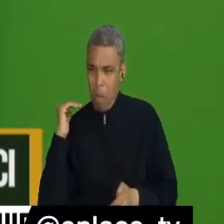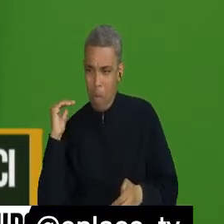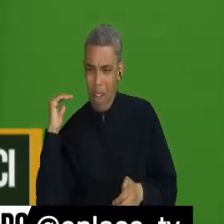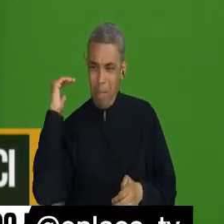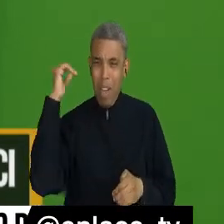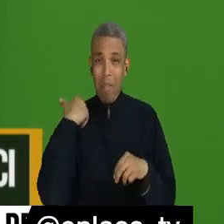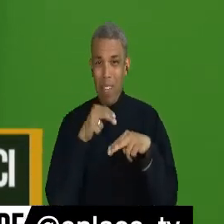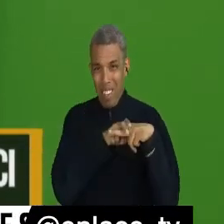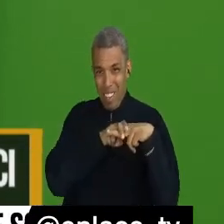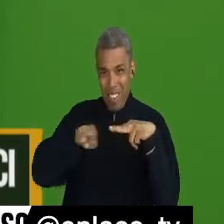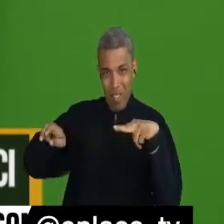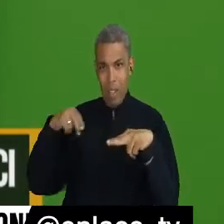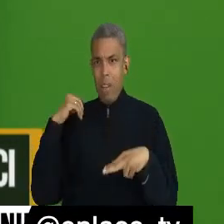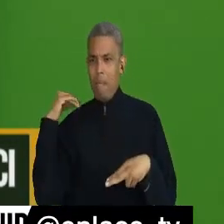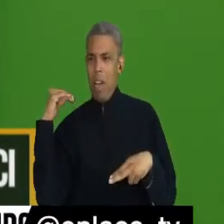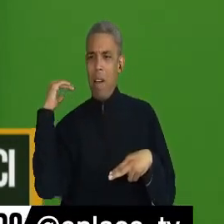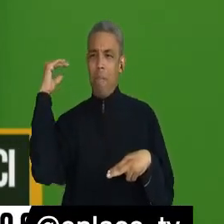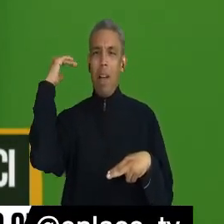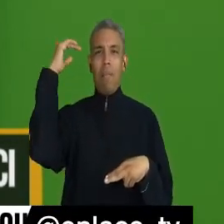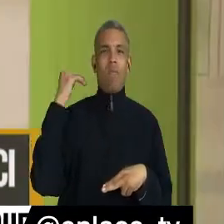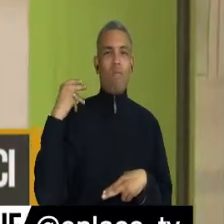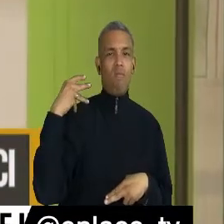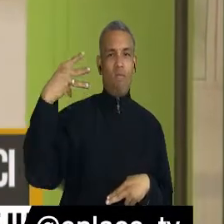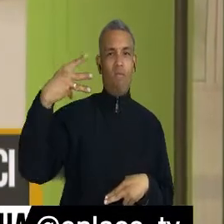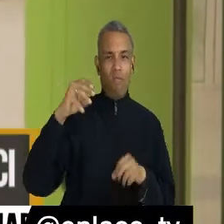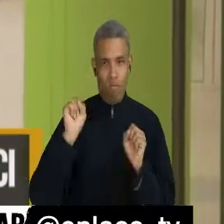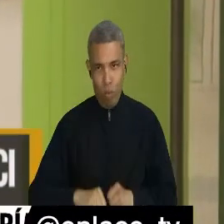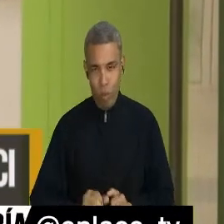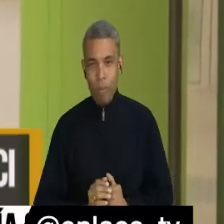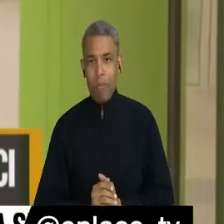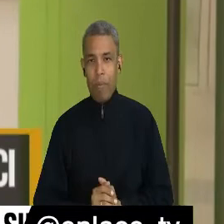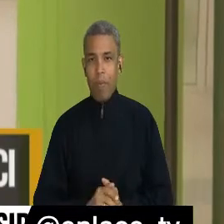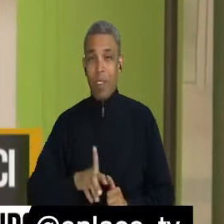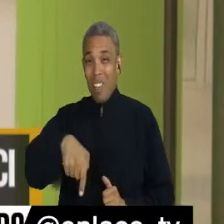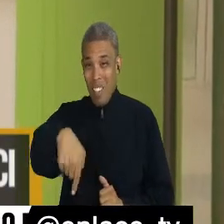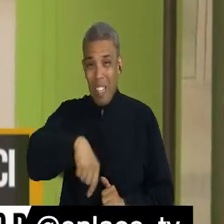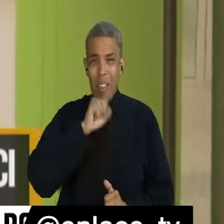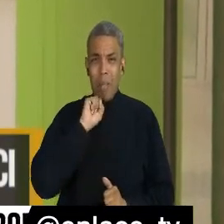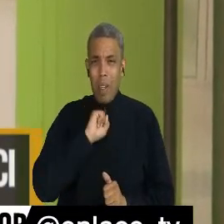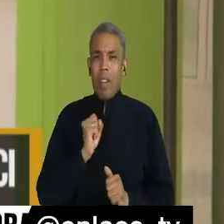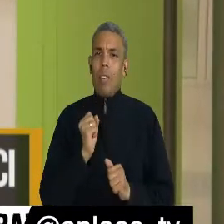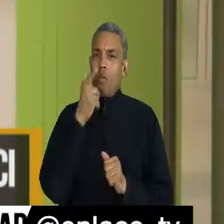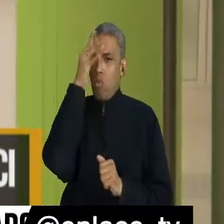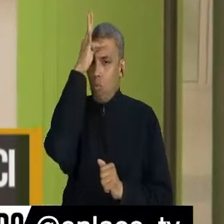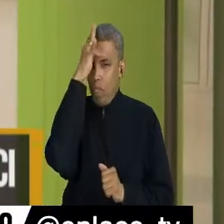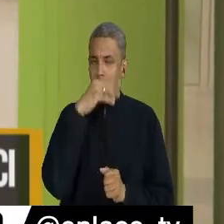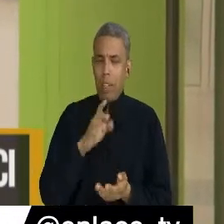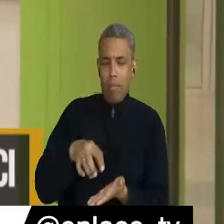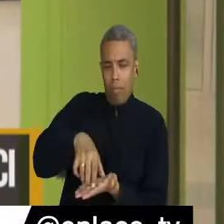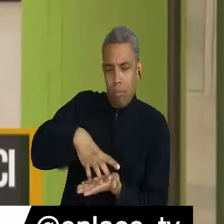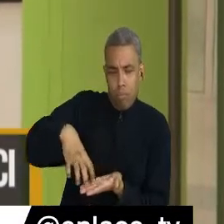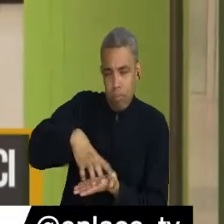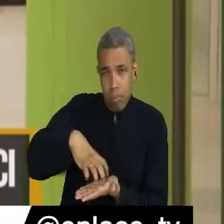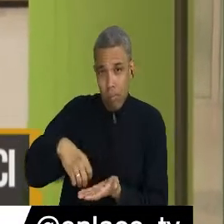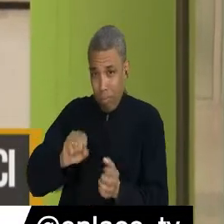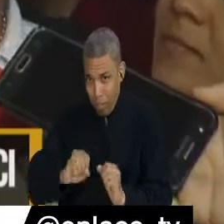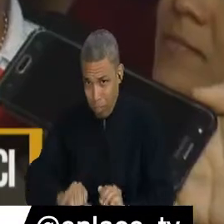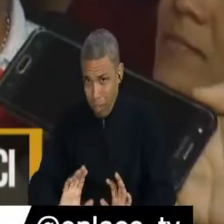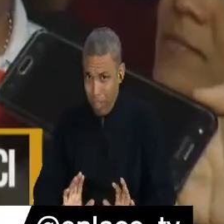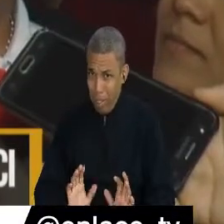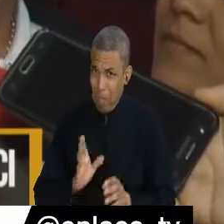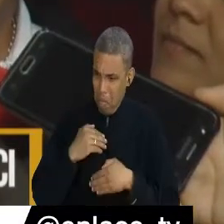este año hemos podido demostrar que los hospitales y que la red pública de Santander con buenas decisiones era